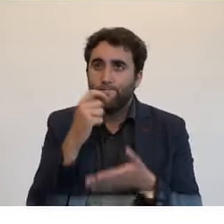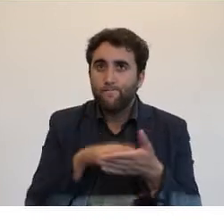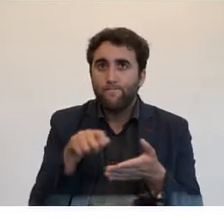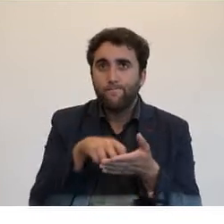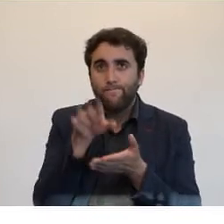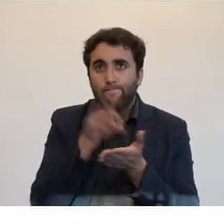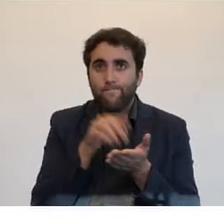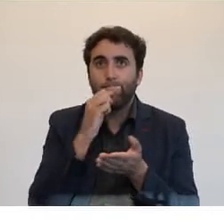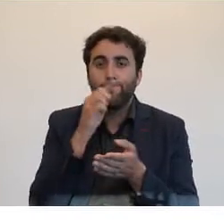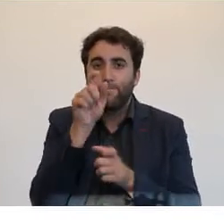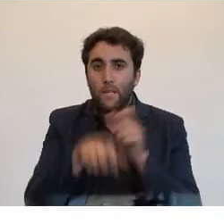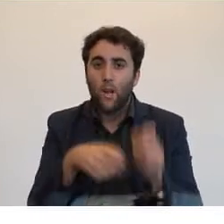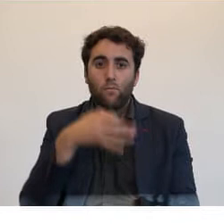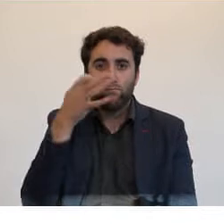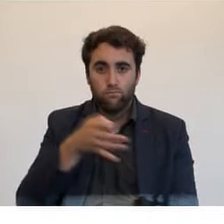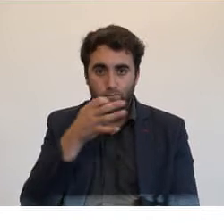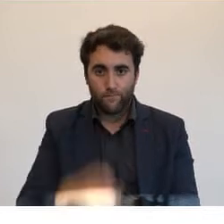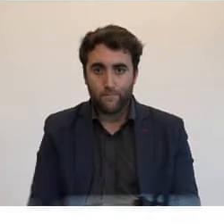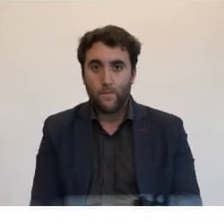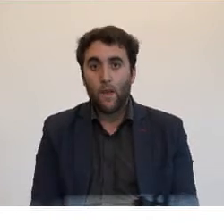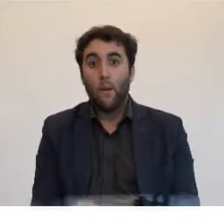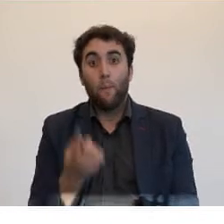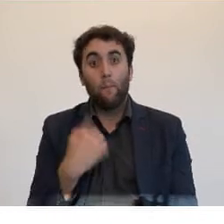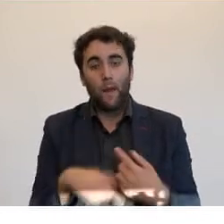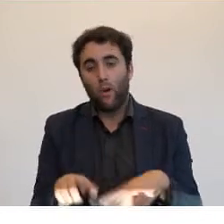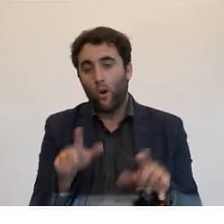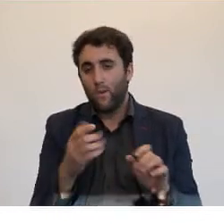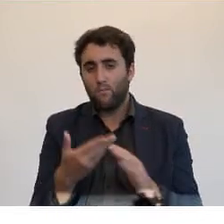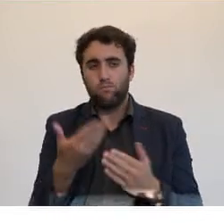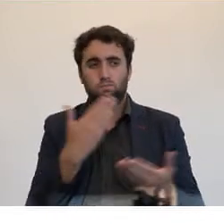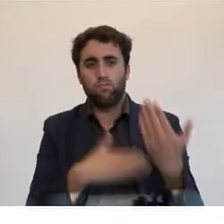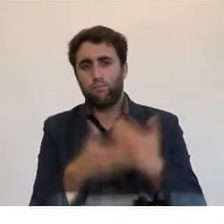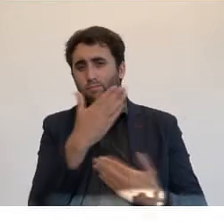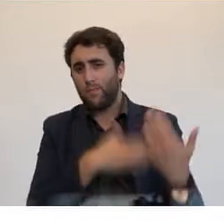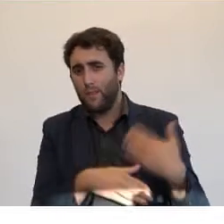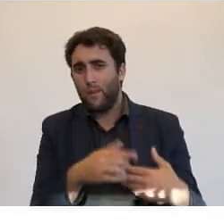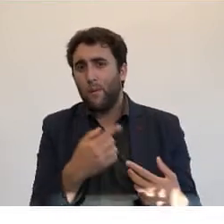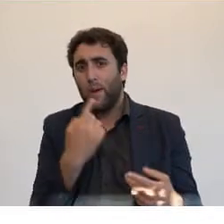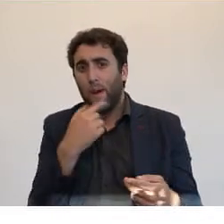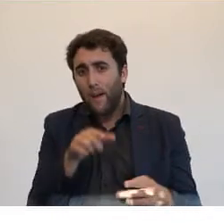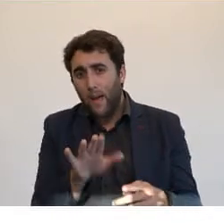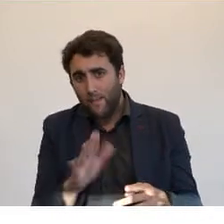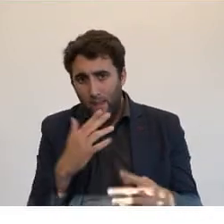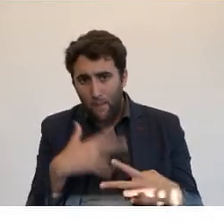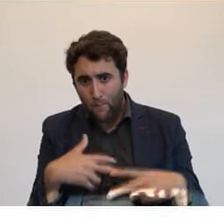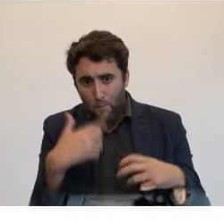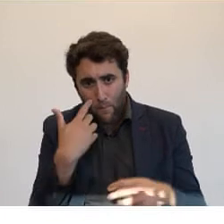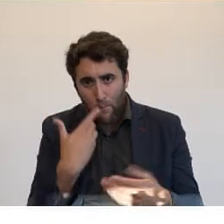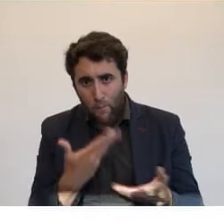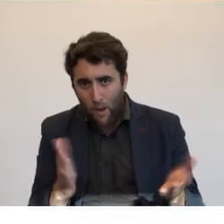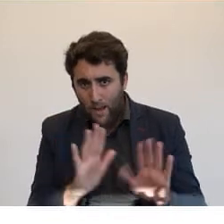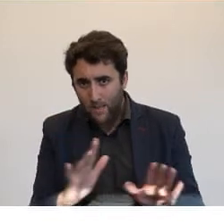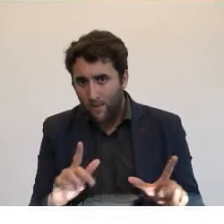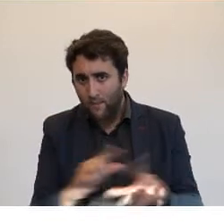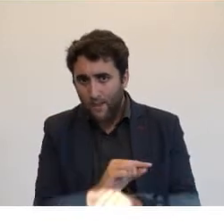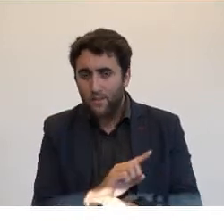de ese orador principal. Pero claro, esto fue hace muchos años y mi experimento no podía concluir así. Por lo tanto, me